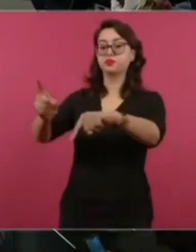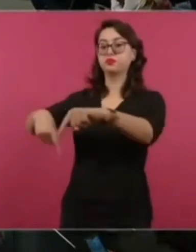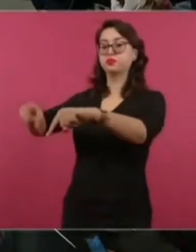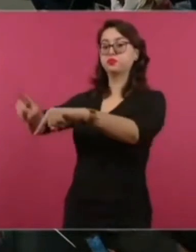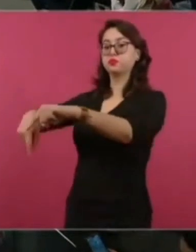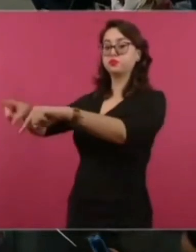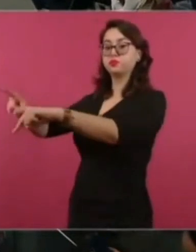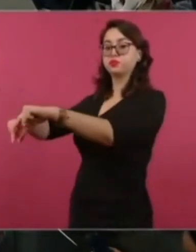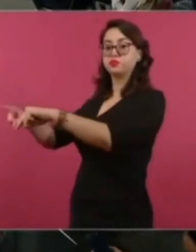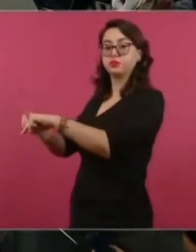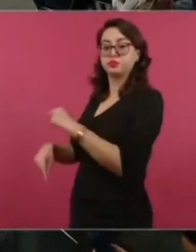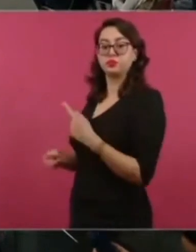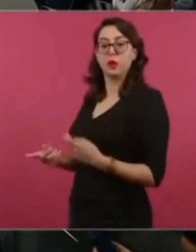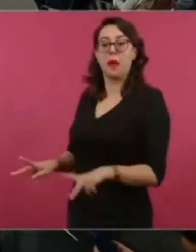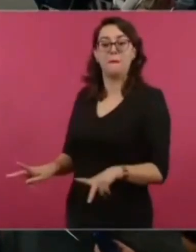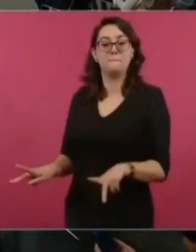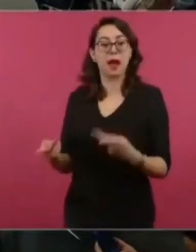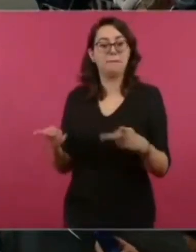Pero